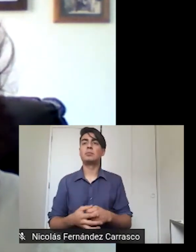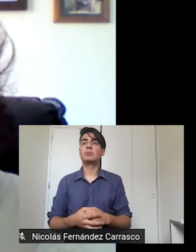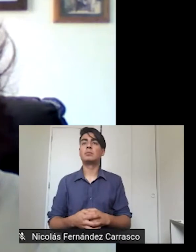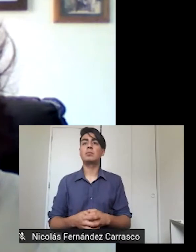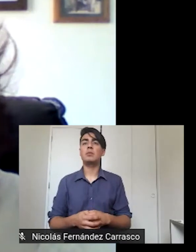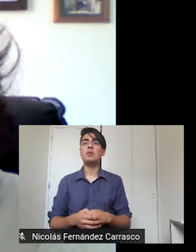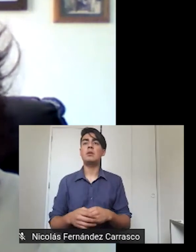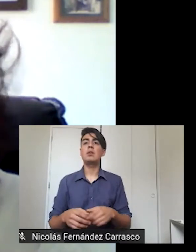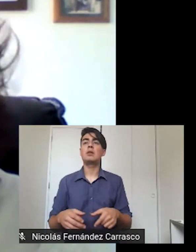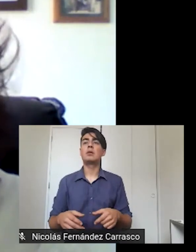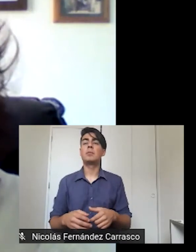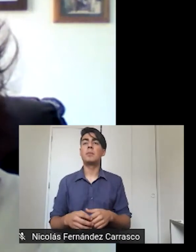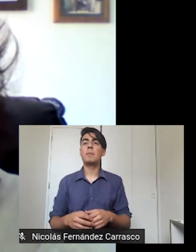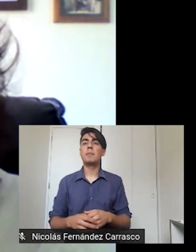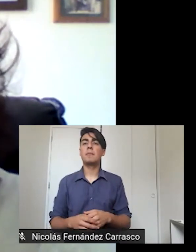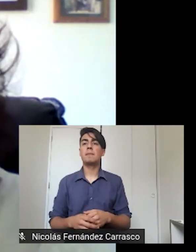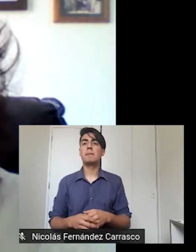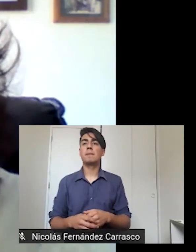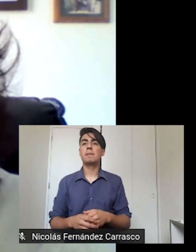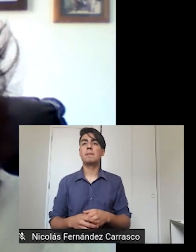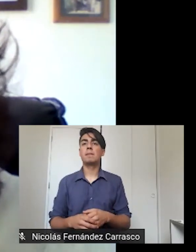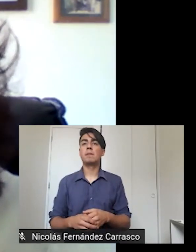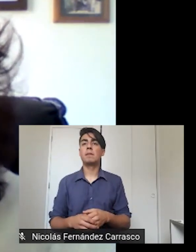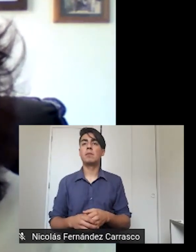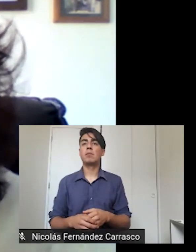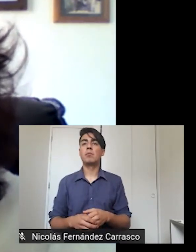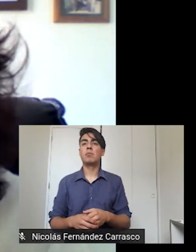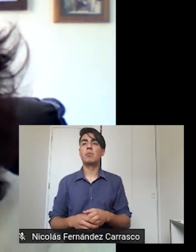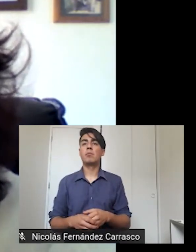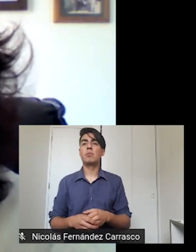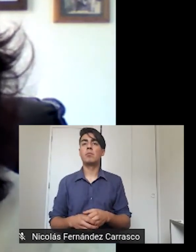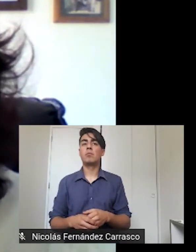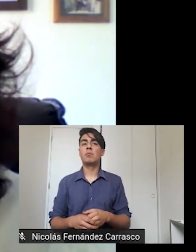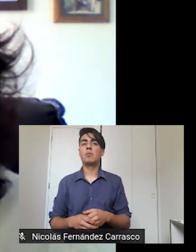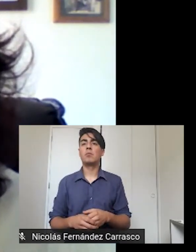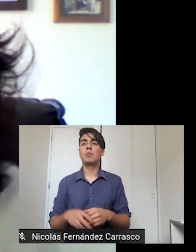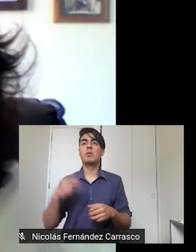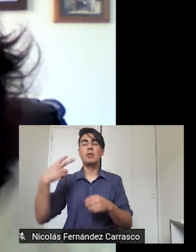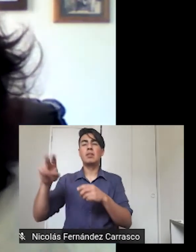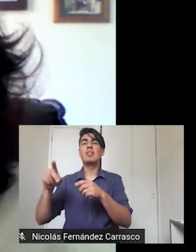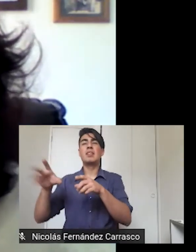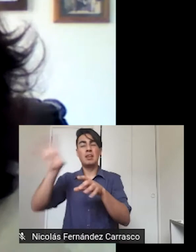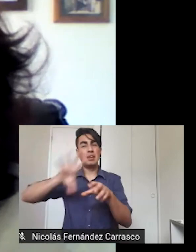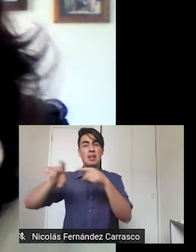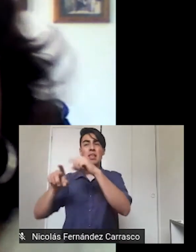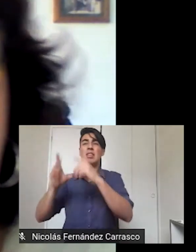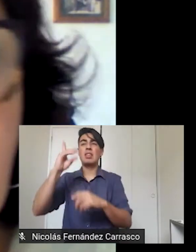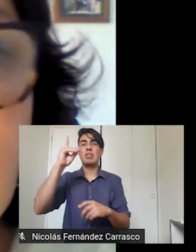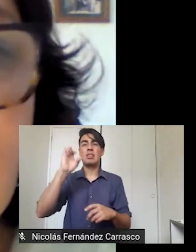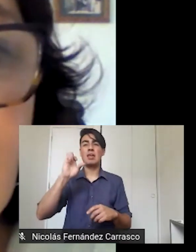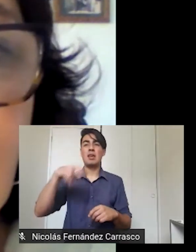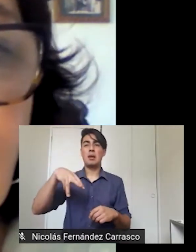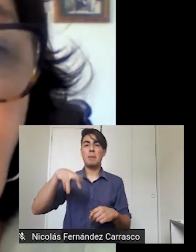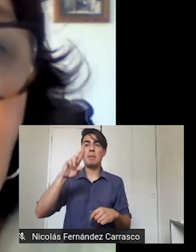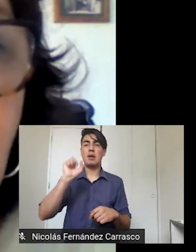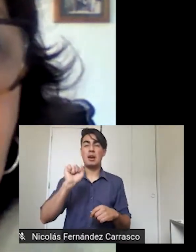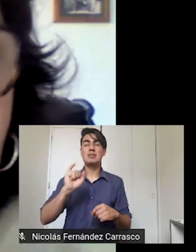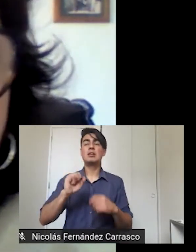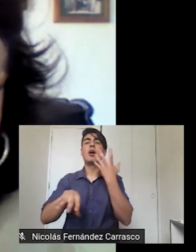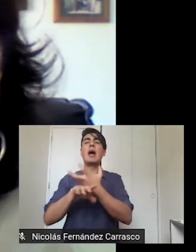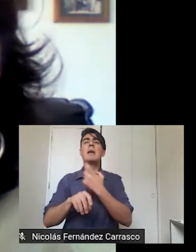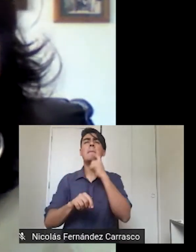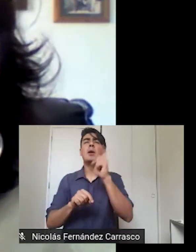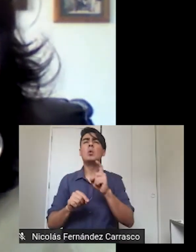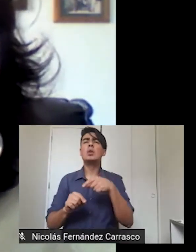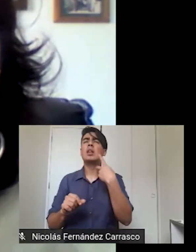Respecto de DEMRA, hay preguntas, ¿no es cierto?, que están asociadas a cómo se integra el trabajo con los